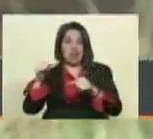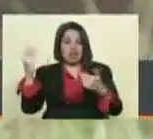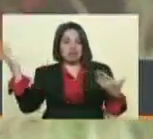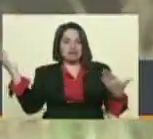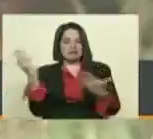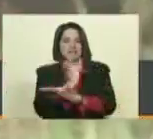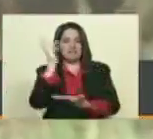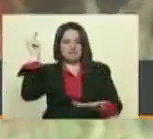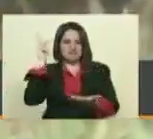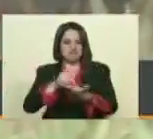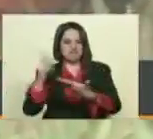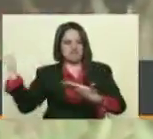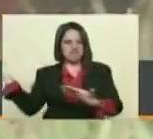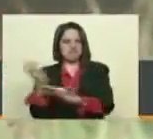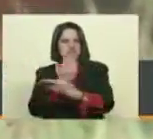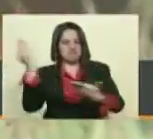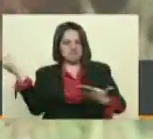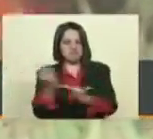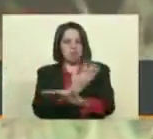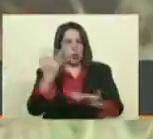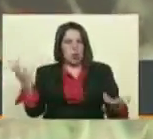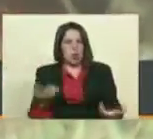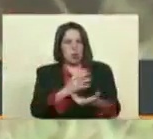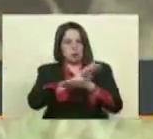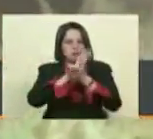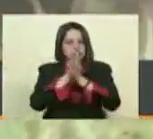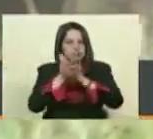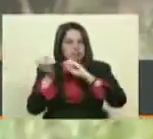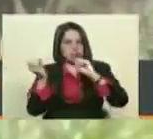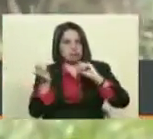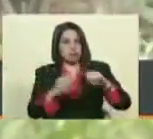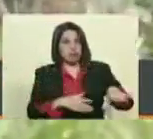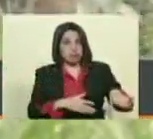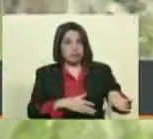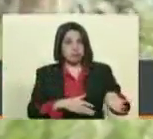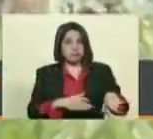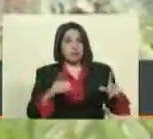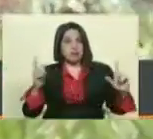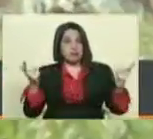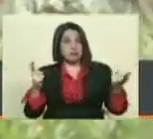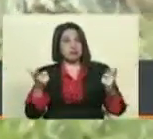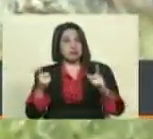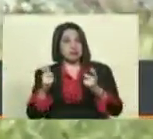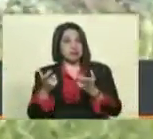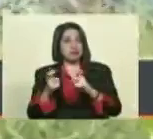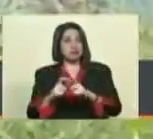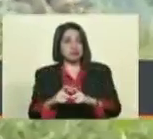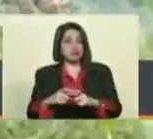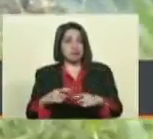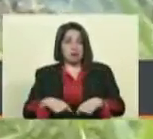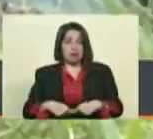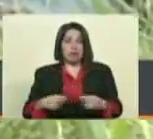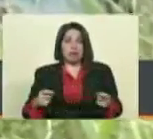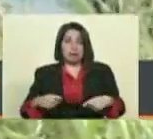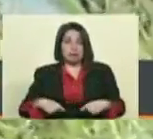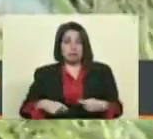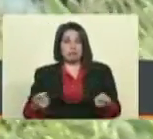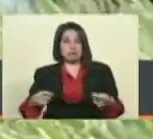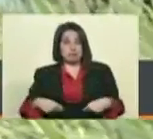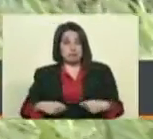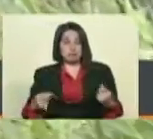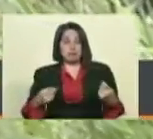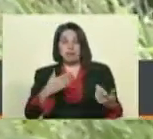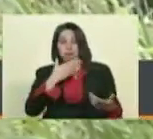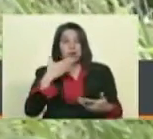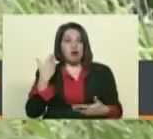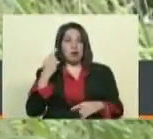la posibilidad de éxito en la operación y disminuyendo los gastos y siendo más